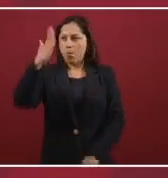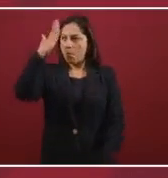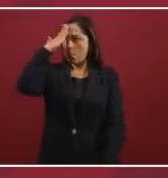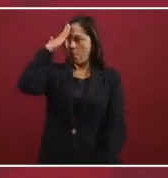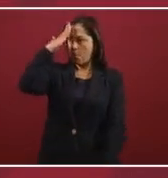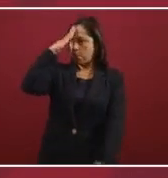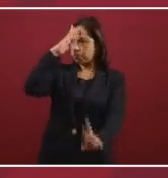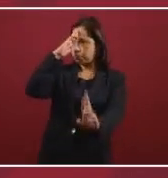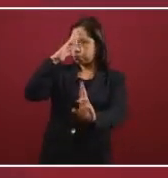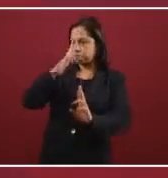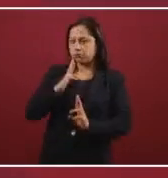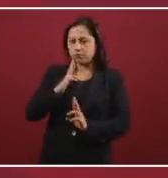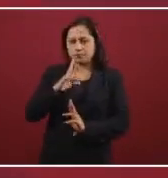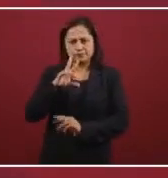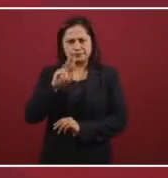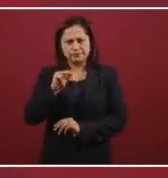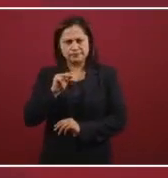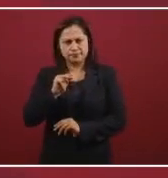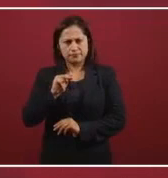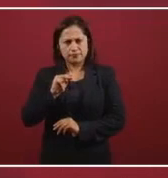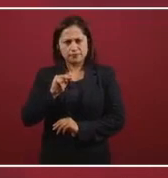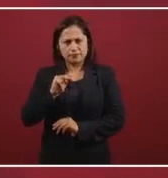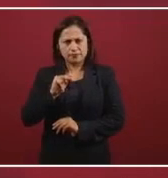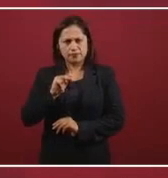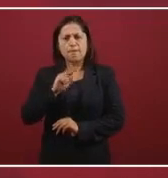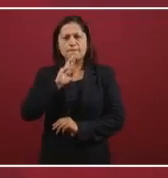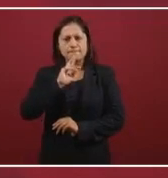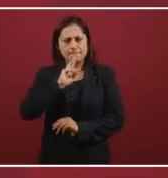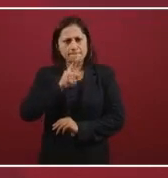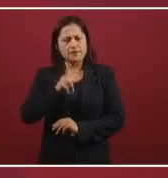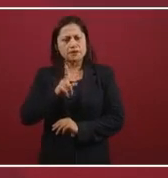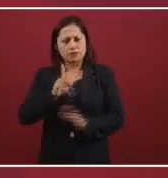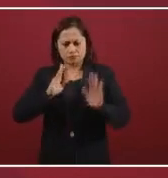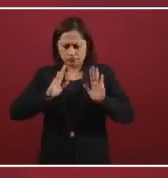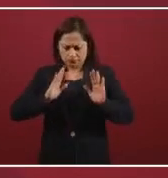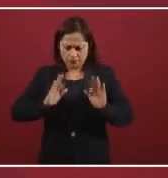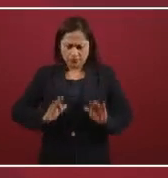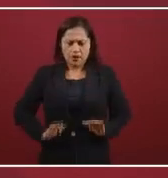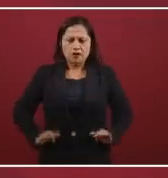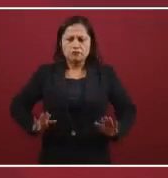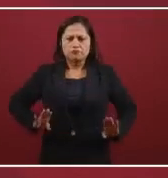sino el de Siervo de la Nación, de Morelos.